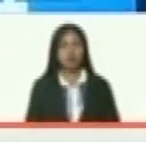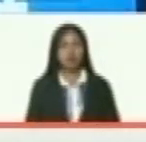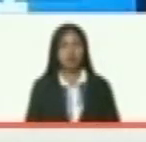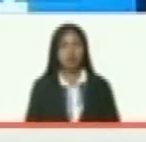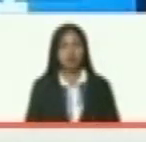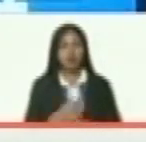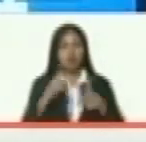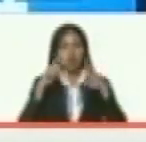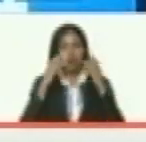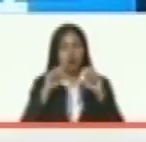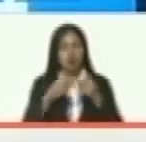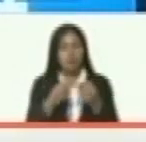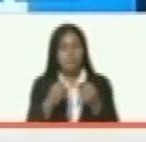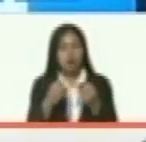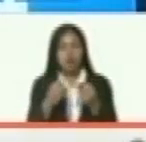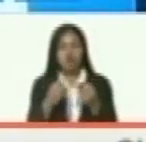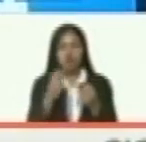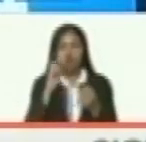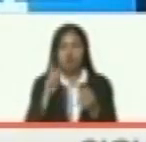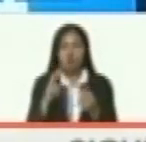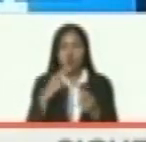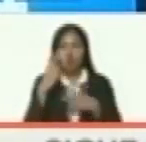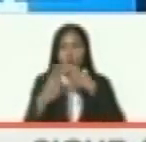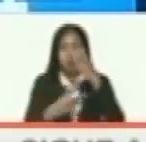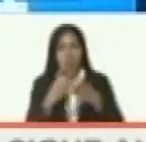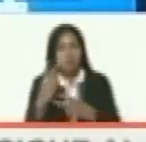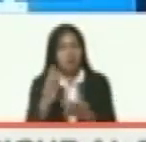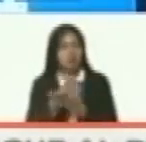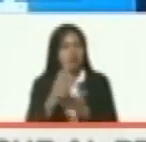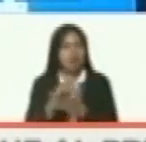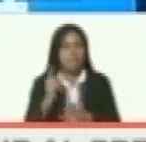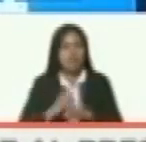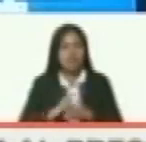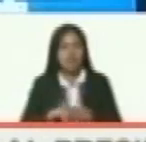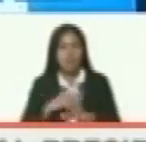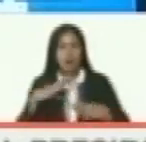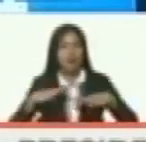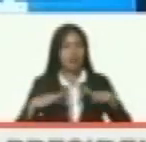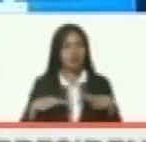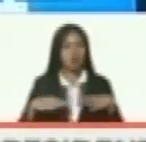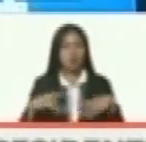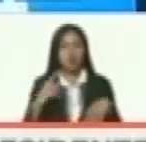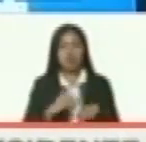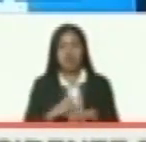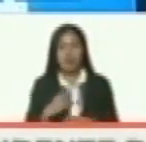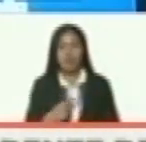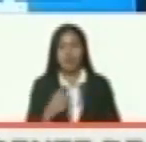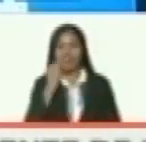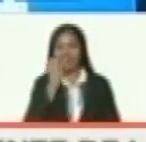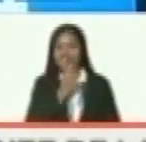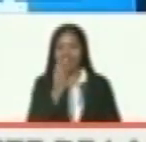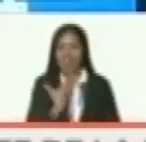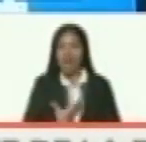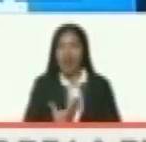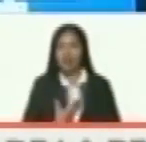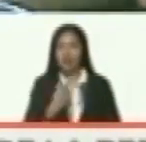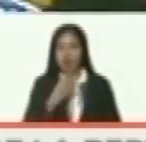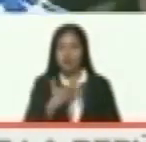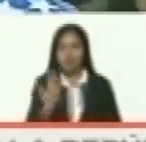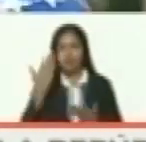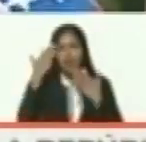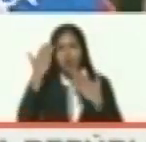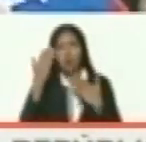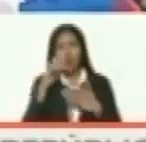La Guaira rompe récord turístico cada vez que tenemos temporada. Ah, Alejandro, compañero Alejandro Terán, yo quisiera un